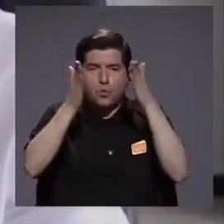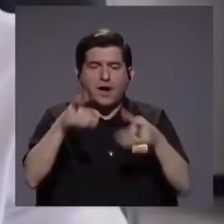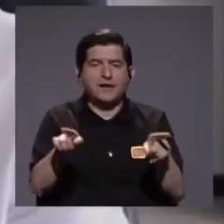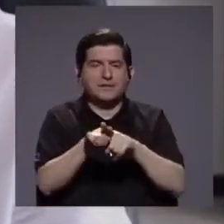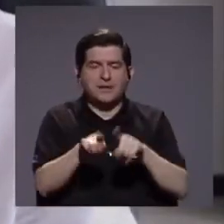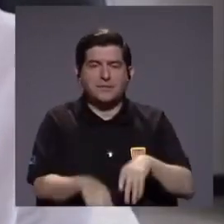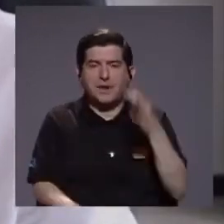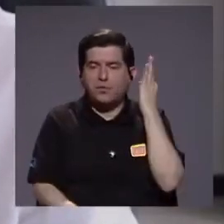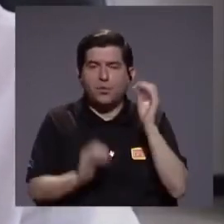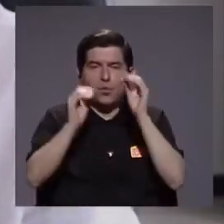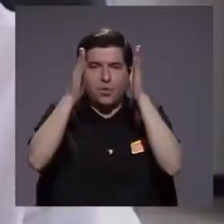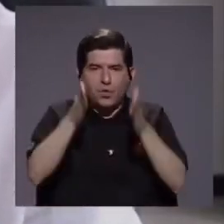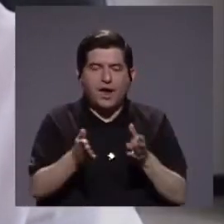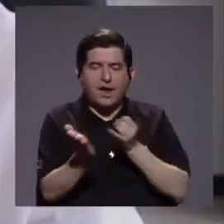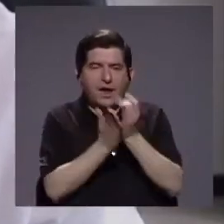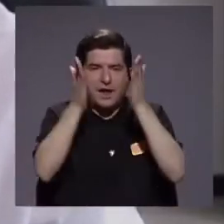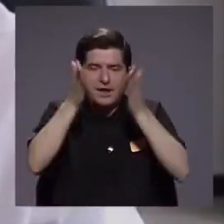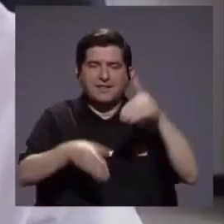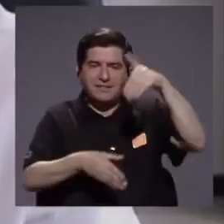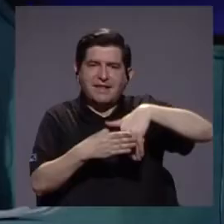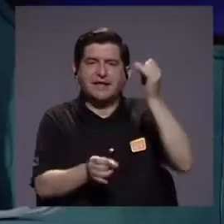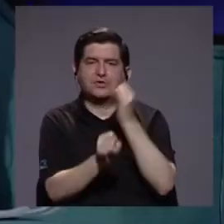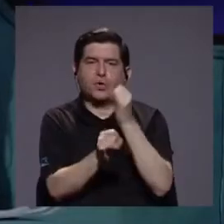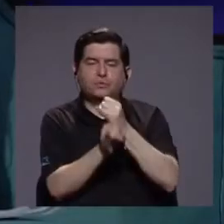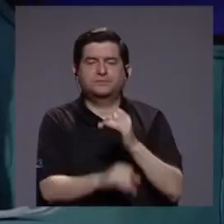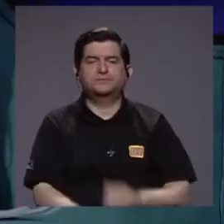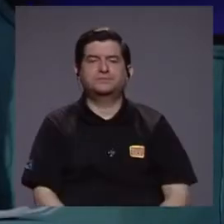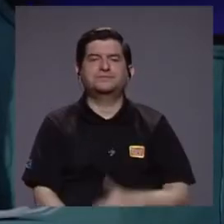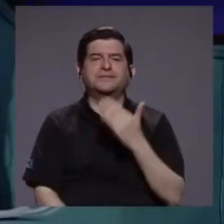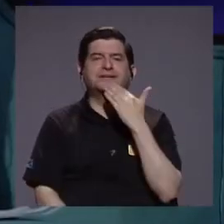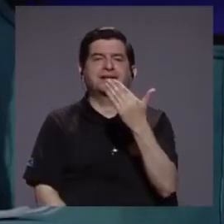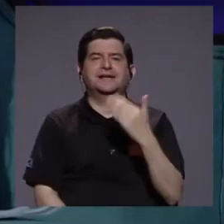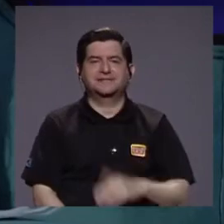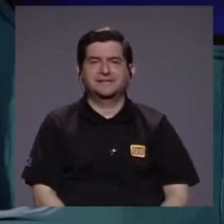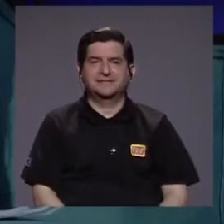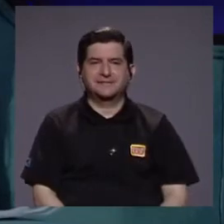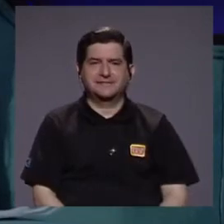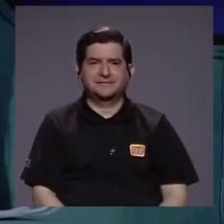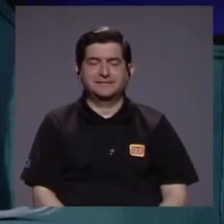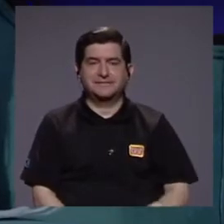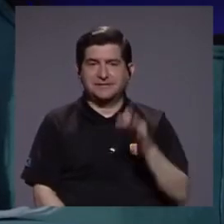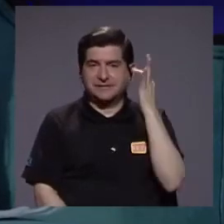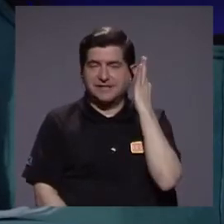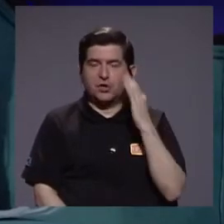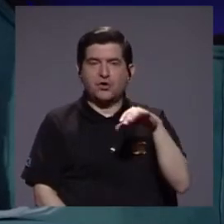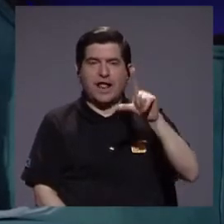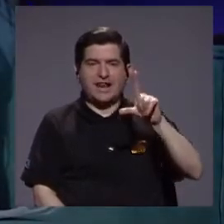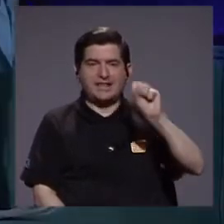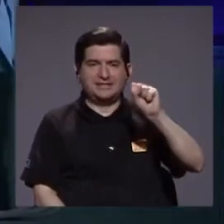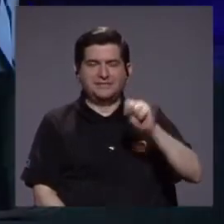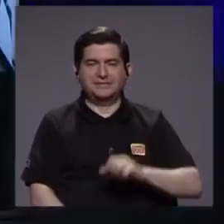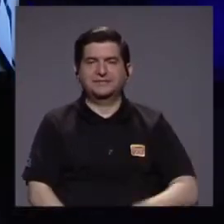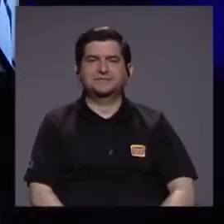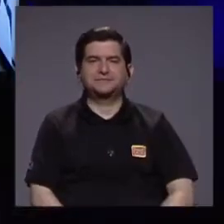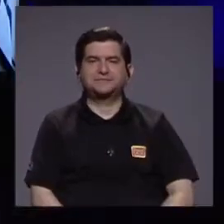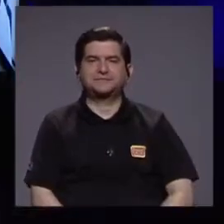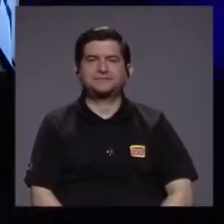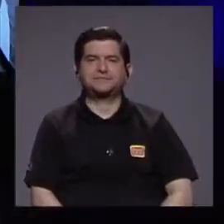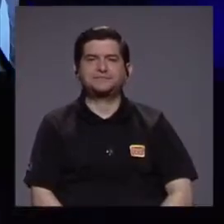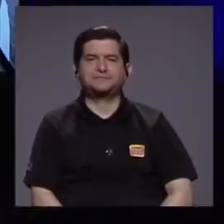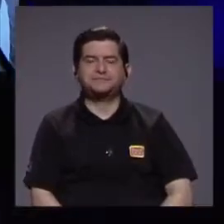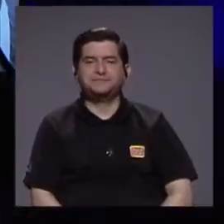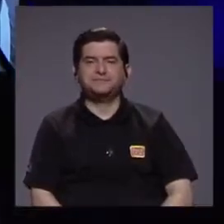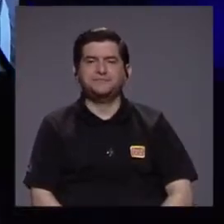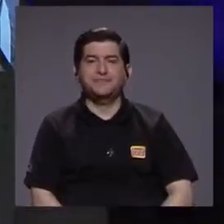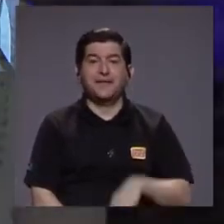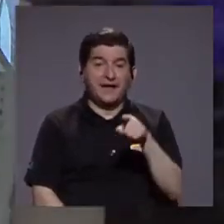mujer docente e investigadora en la institución. Gracias. Continuamos con la señora Lisbeth Salazar. Bueno, este